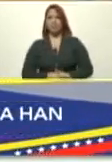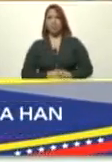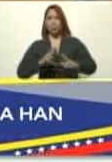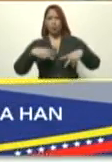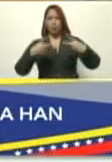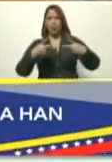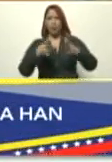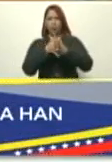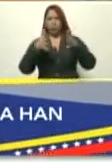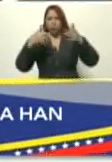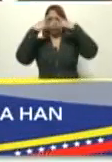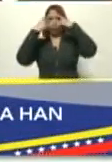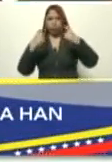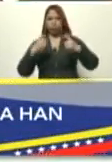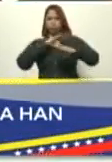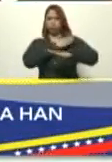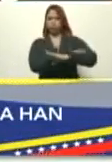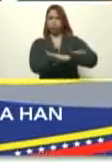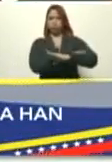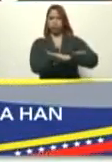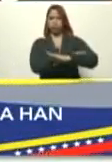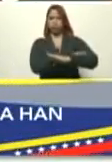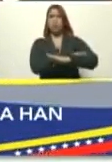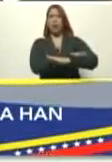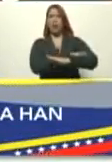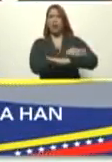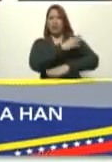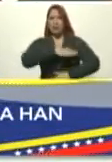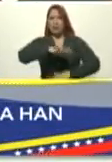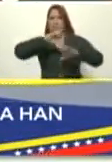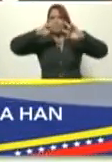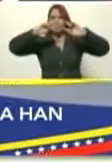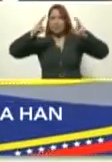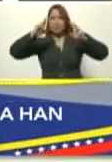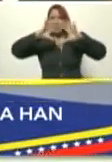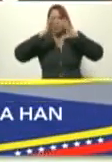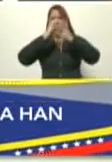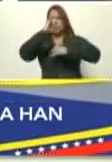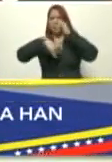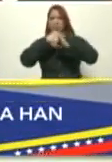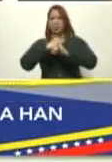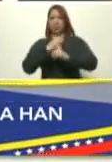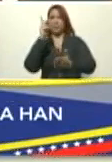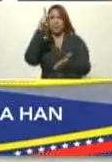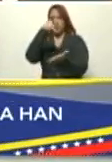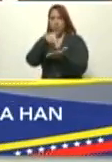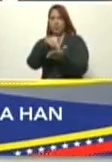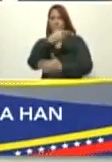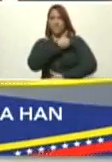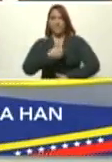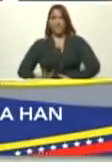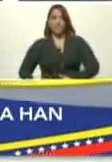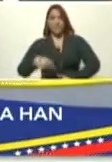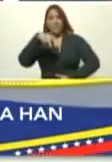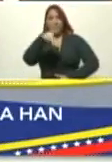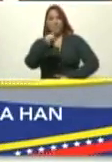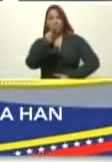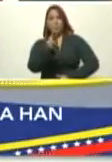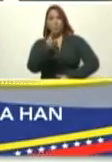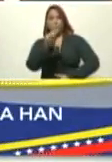nueva potencia en el escenario internacional. Fue la llegada del presidente Vladimir